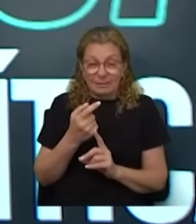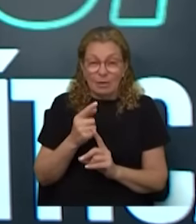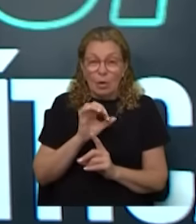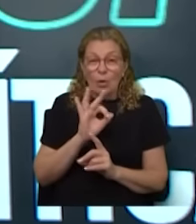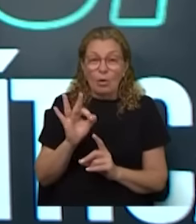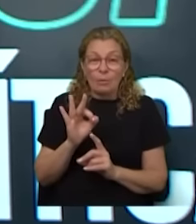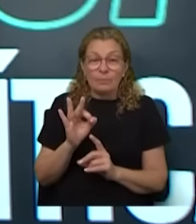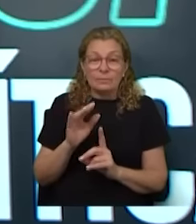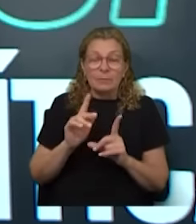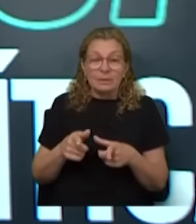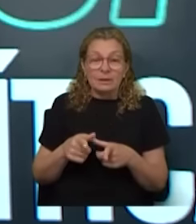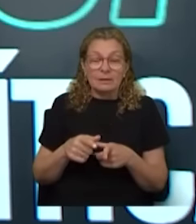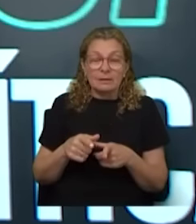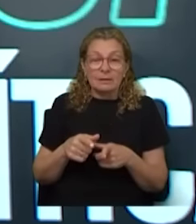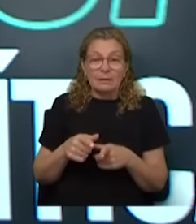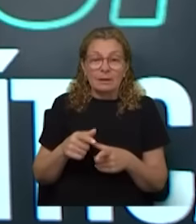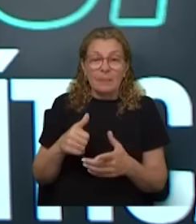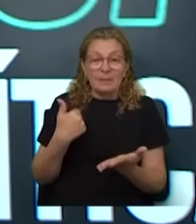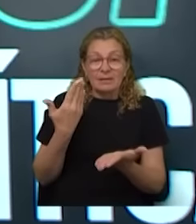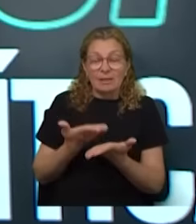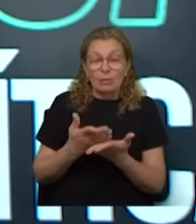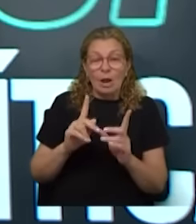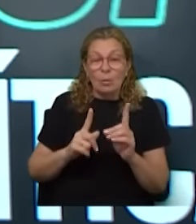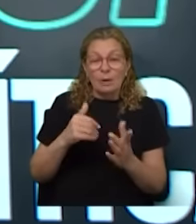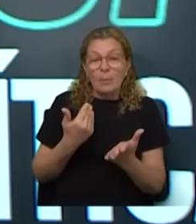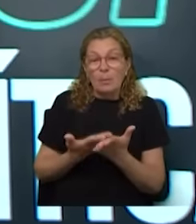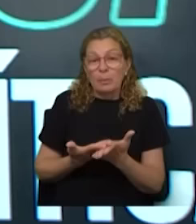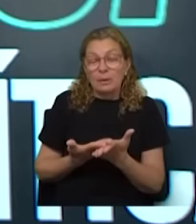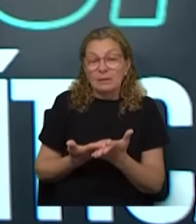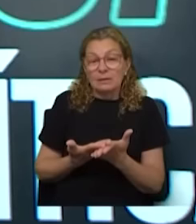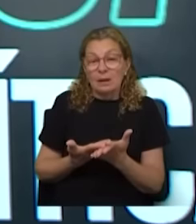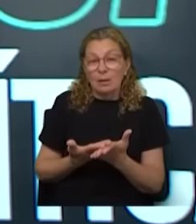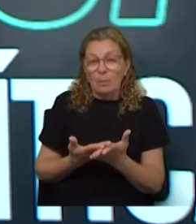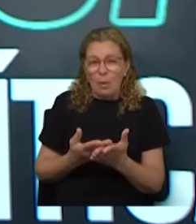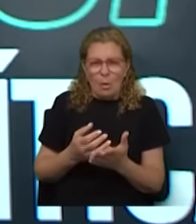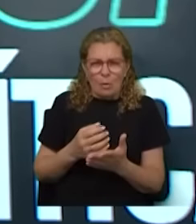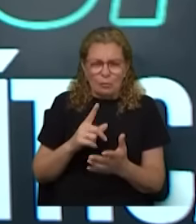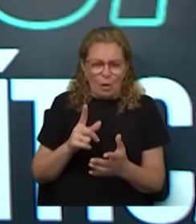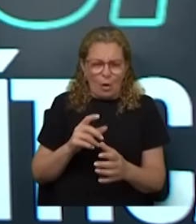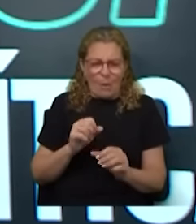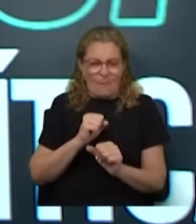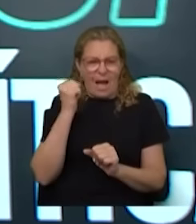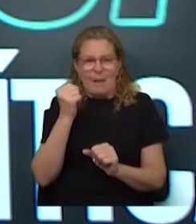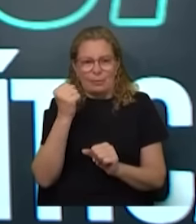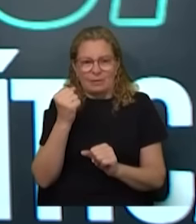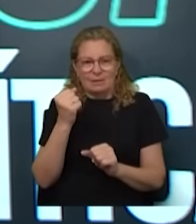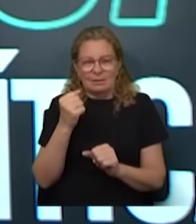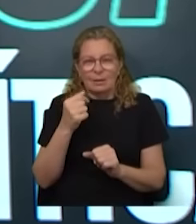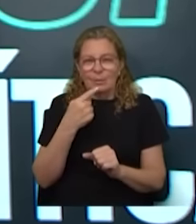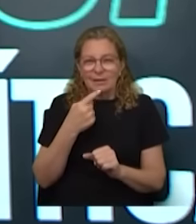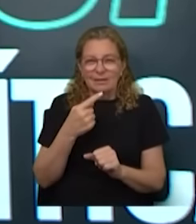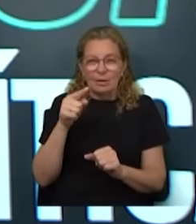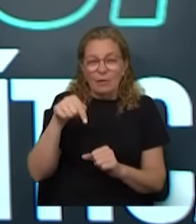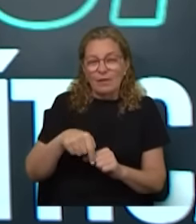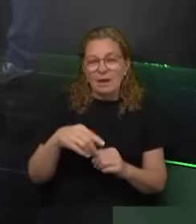o directamente eh la presentación de alguna propuesta que sea disruptiva no disruptiva en términos de con respecto a lo que se